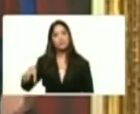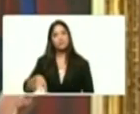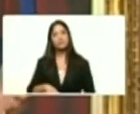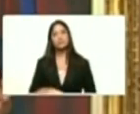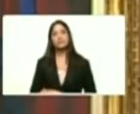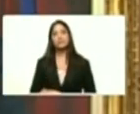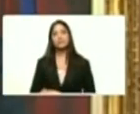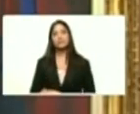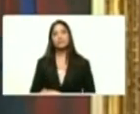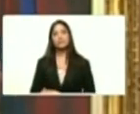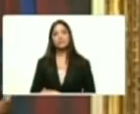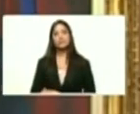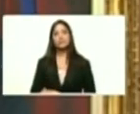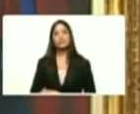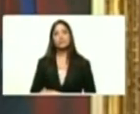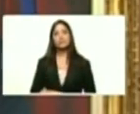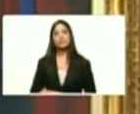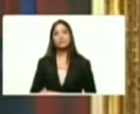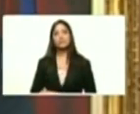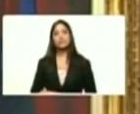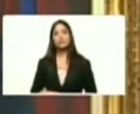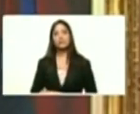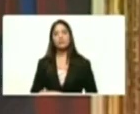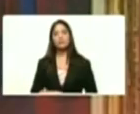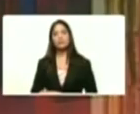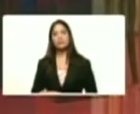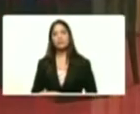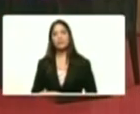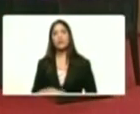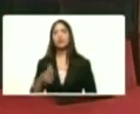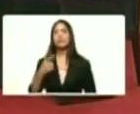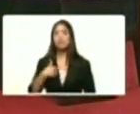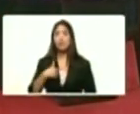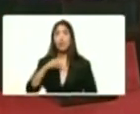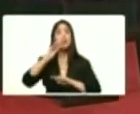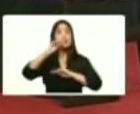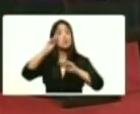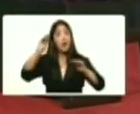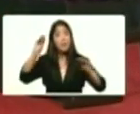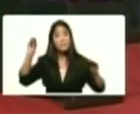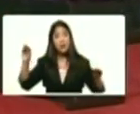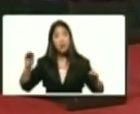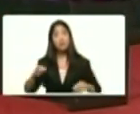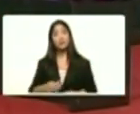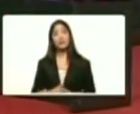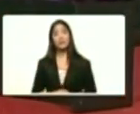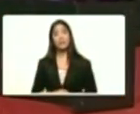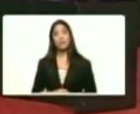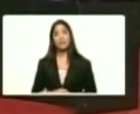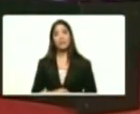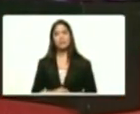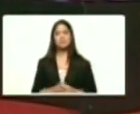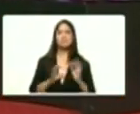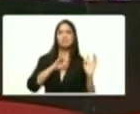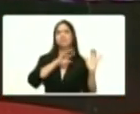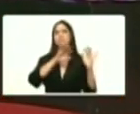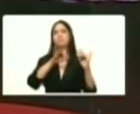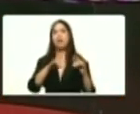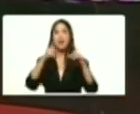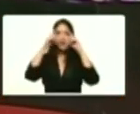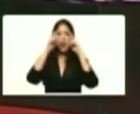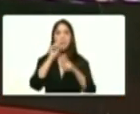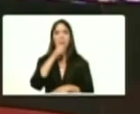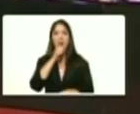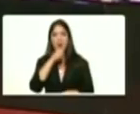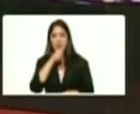en el campo o fuera de las ciudades. Yo he hecho un llamado y han salido los agoreros de siempre, Ramos